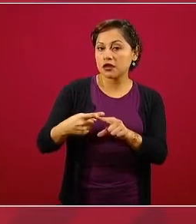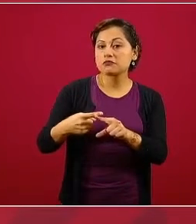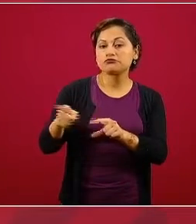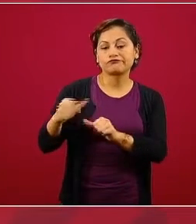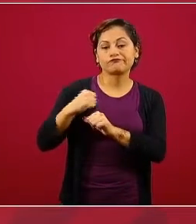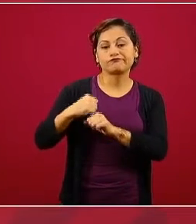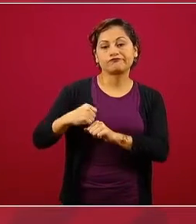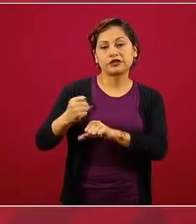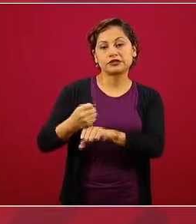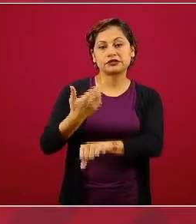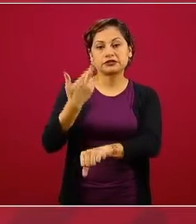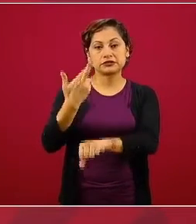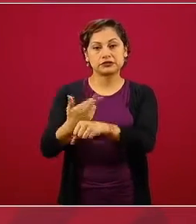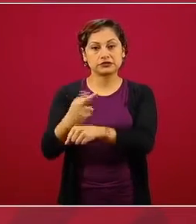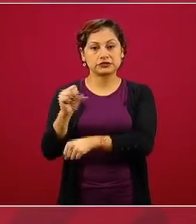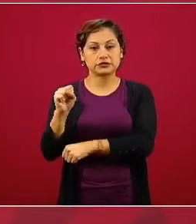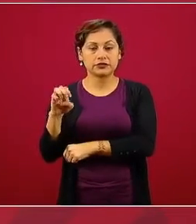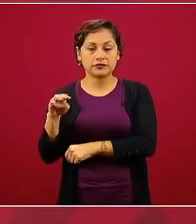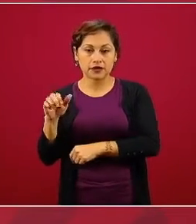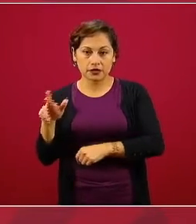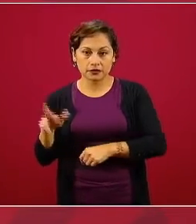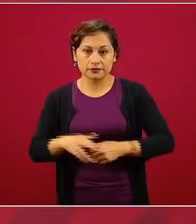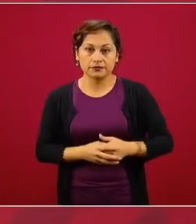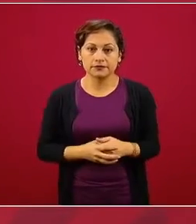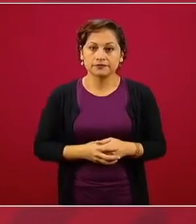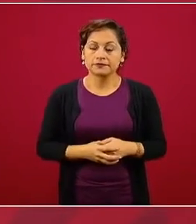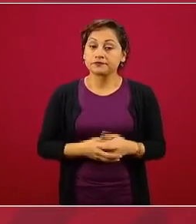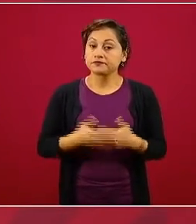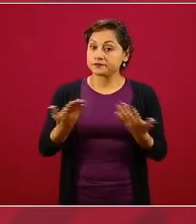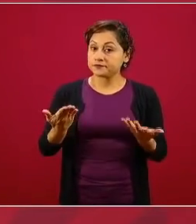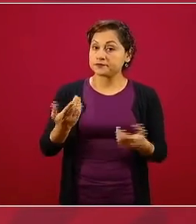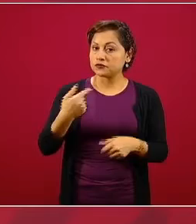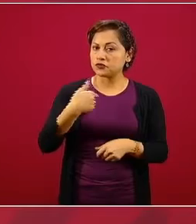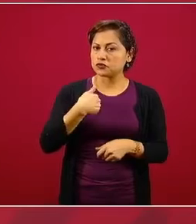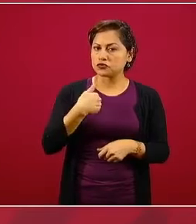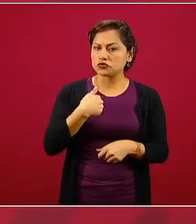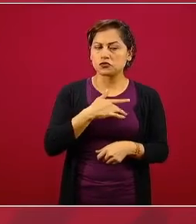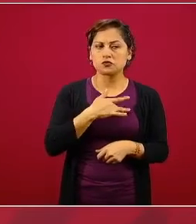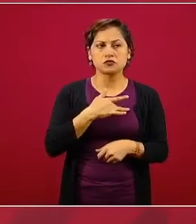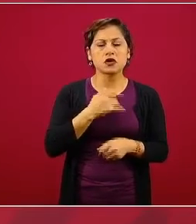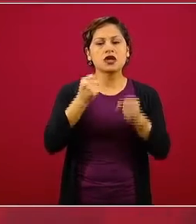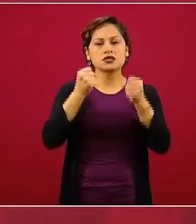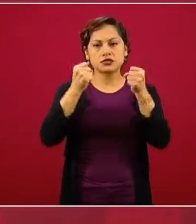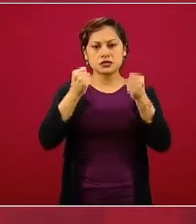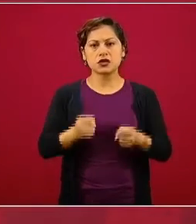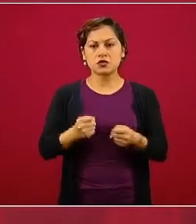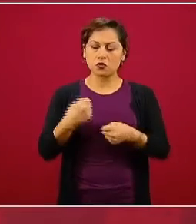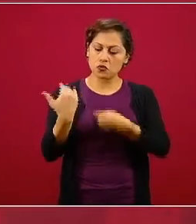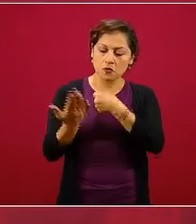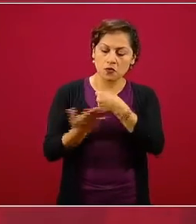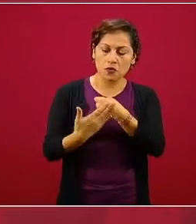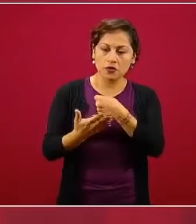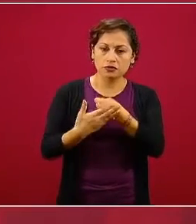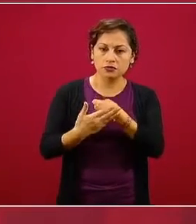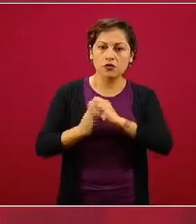pero estoy seguro que en poco tiempo vamos a poner orden.